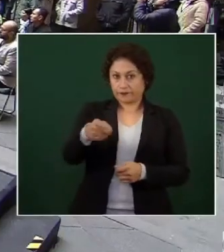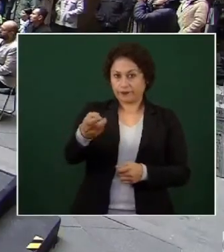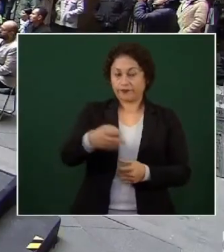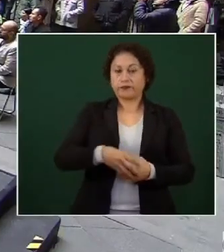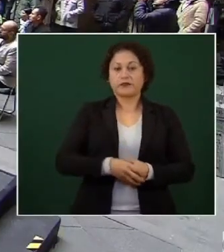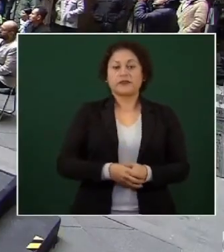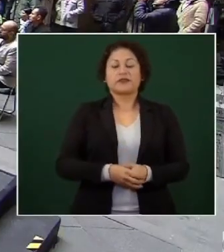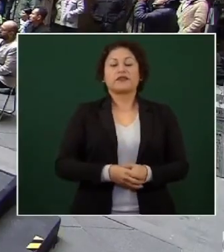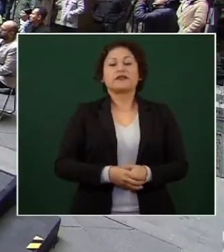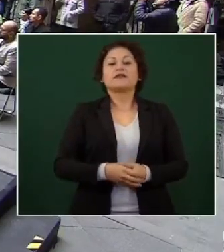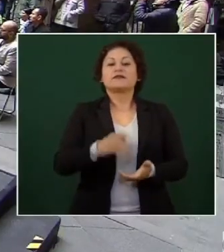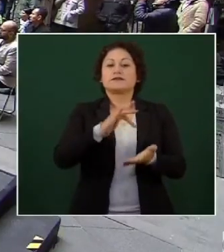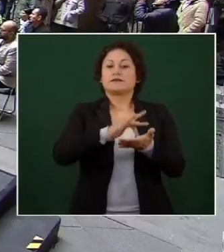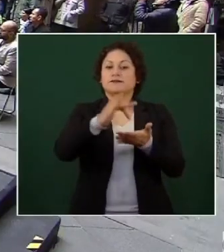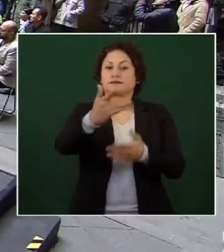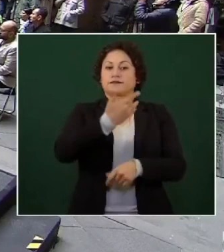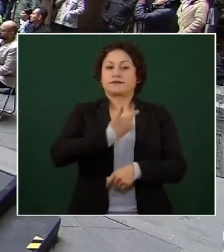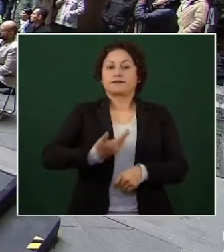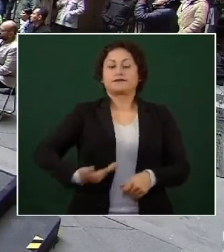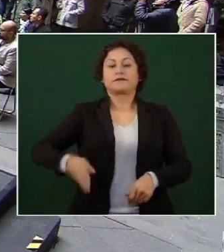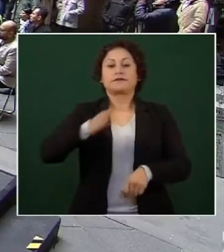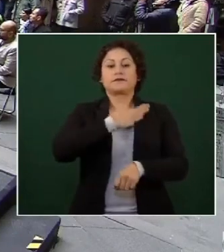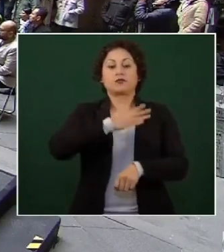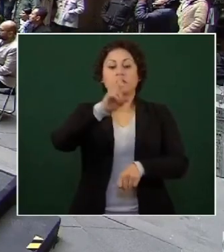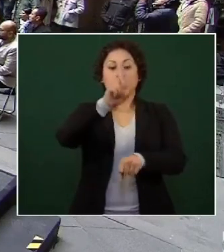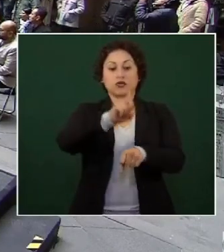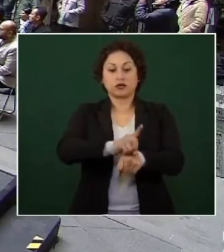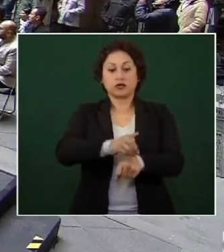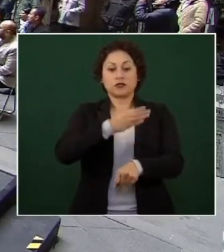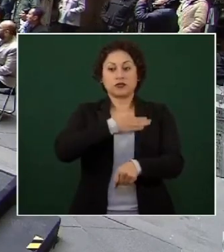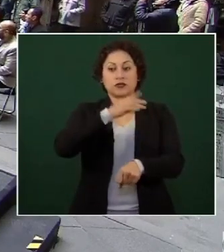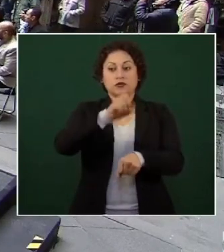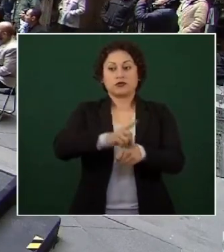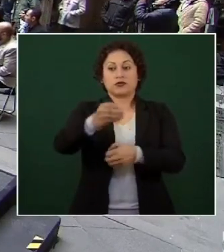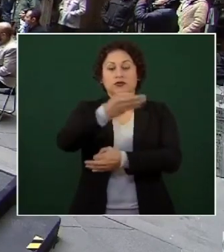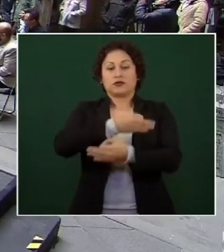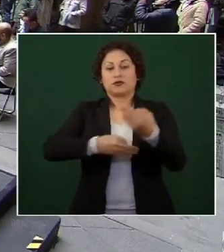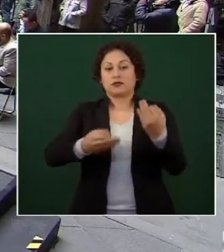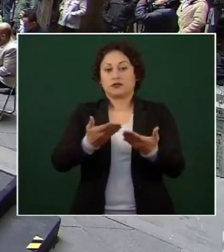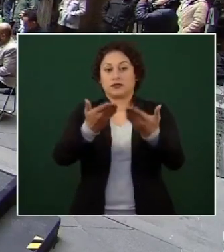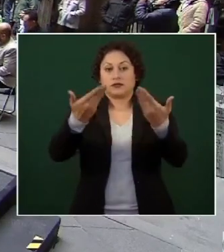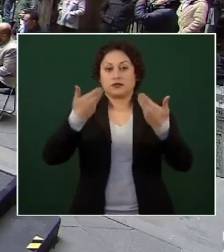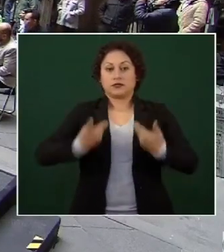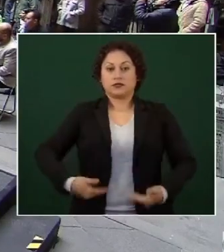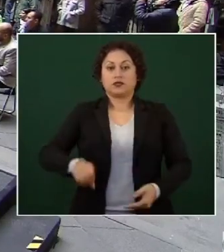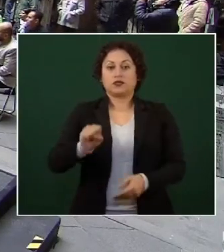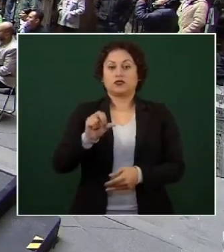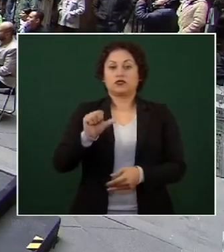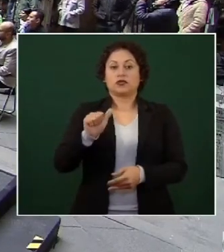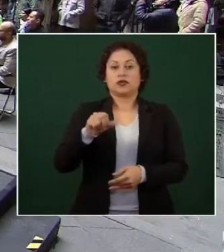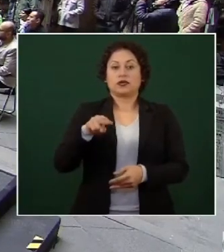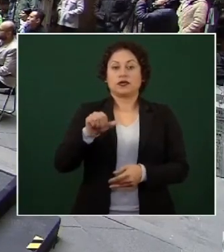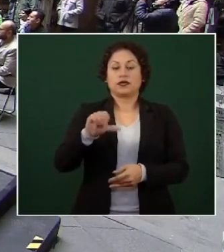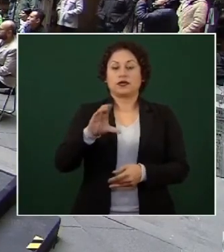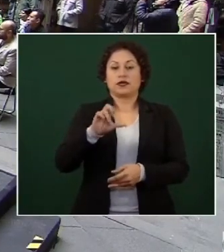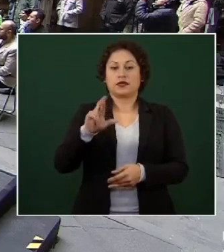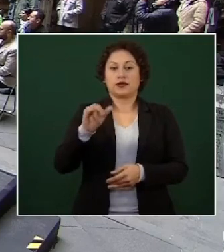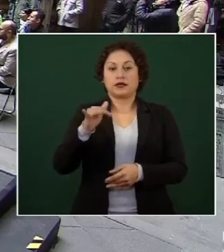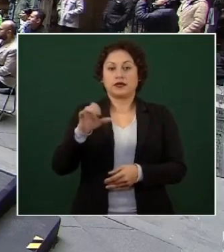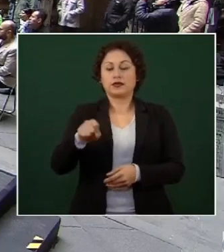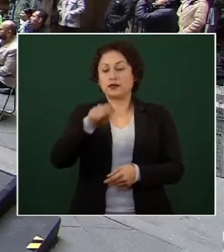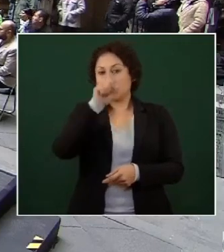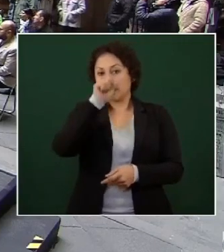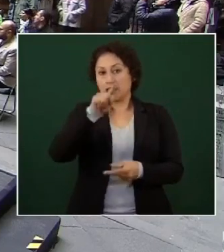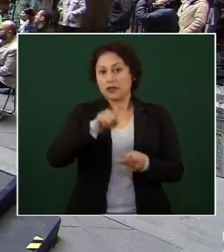Bien, gracias, presidente. Muy buenos días. Buenos días a todos. Susana Carreño, de Jalisco, de Puerto